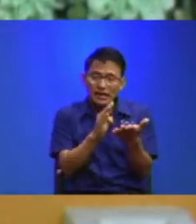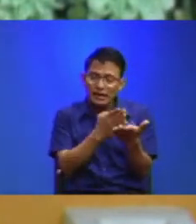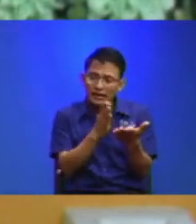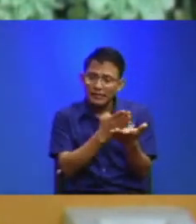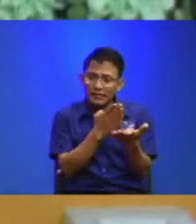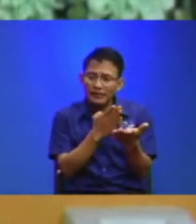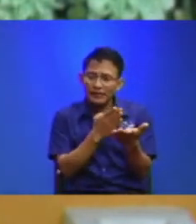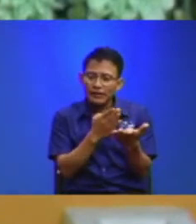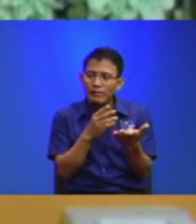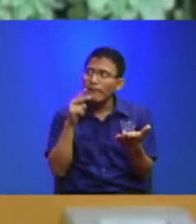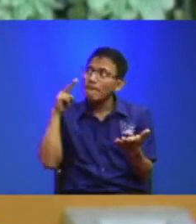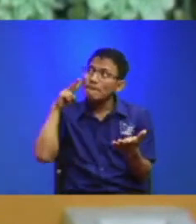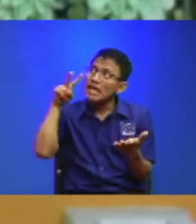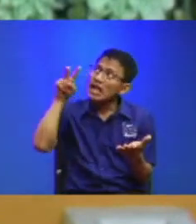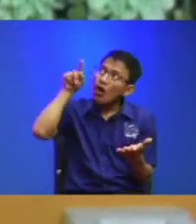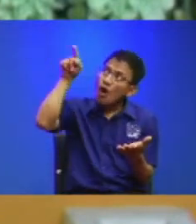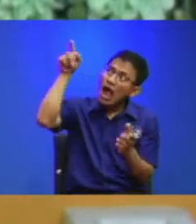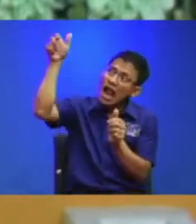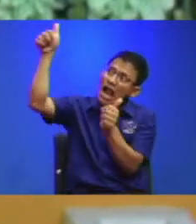son llamados,